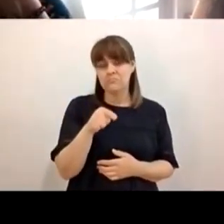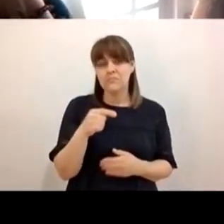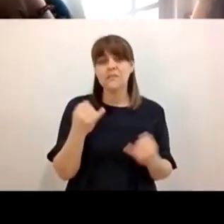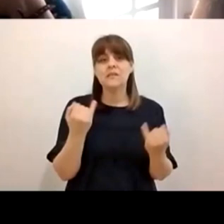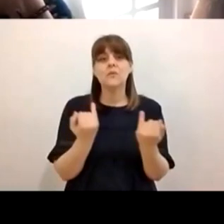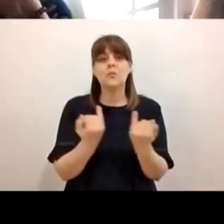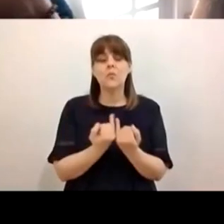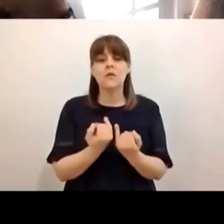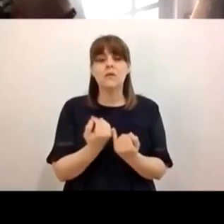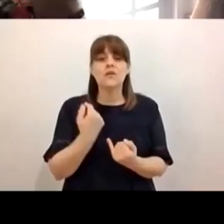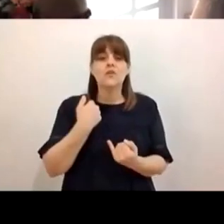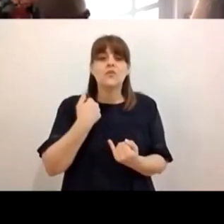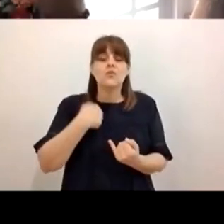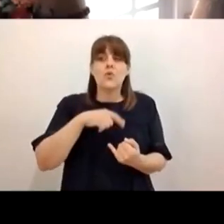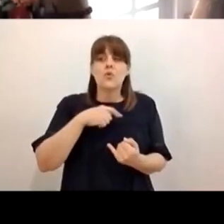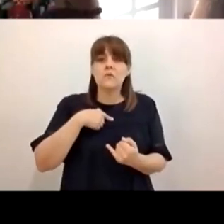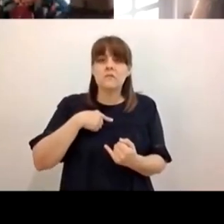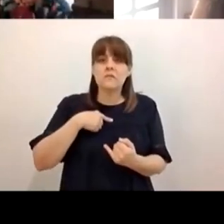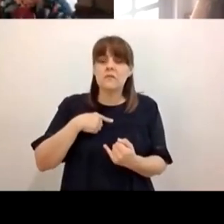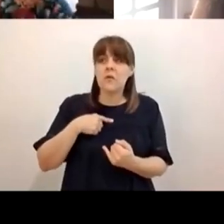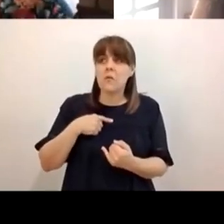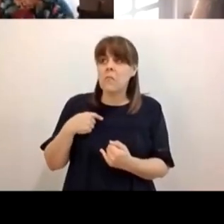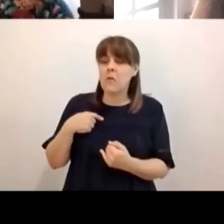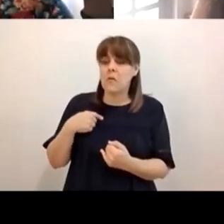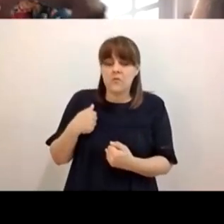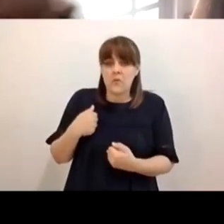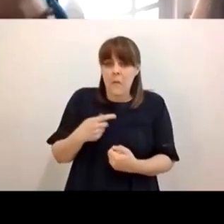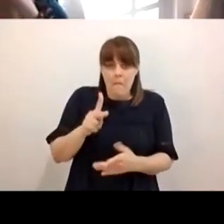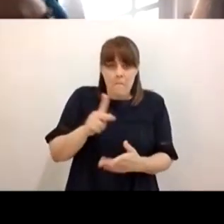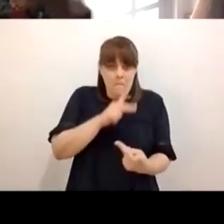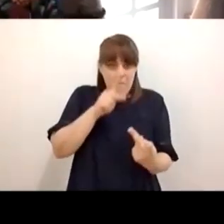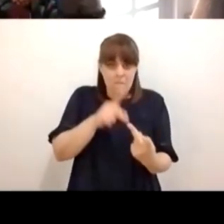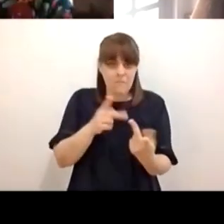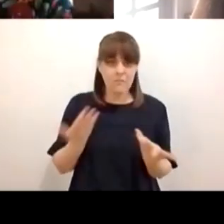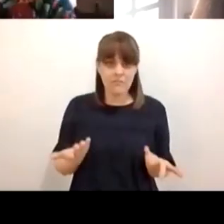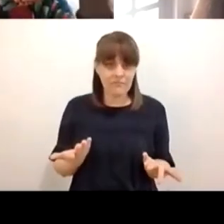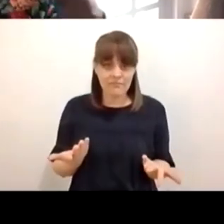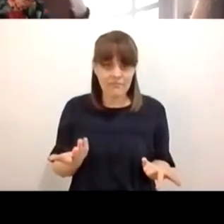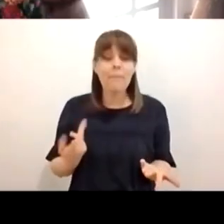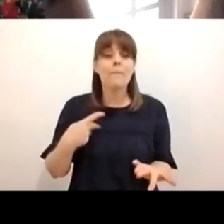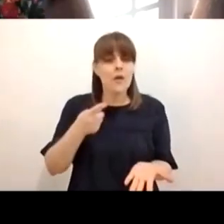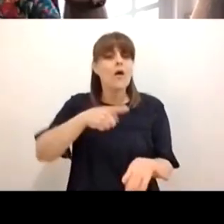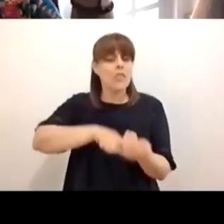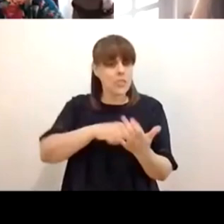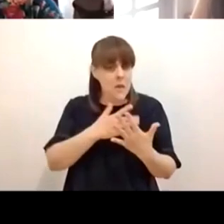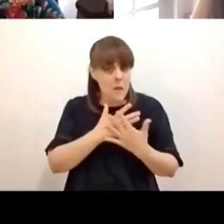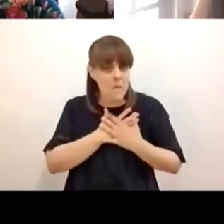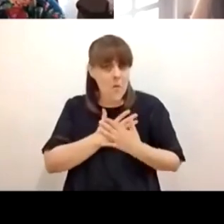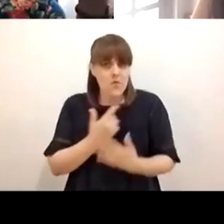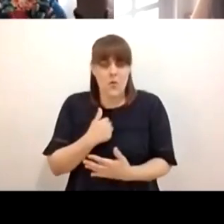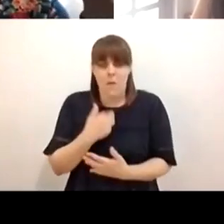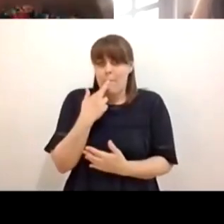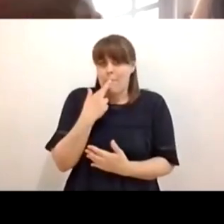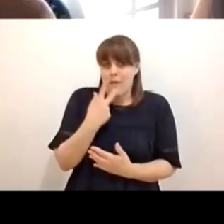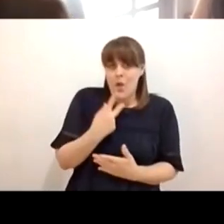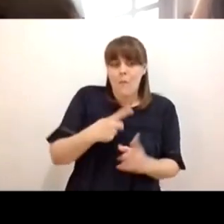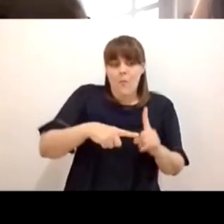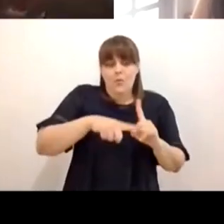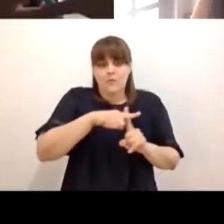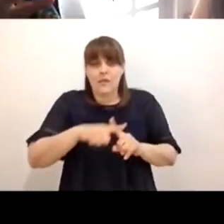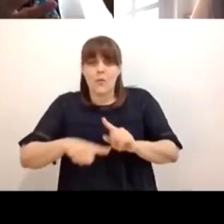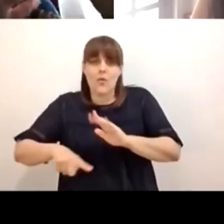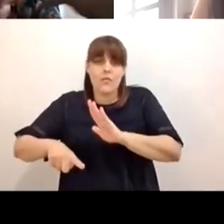cría desde su propia imperfección y desde su amor también desde lo mejor que tiene y lo peor que tiene somos